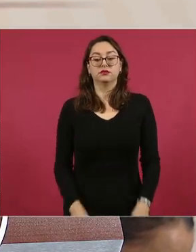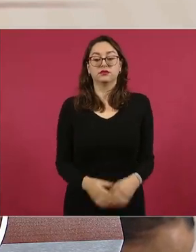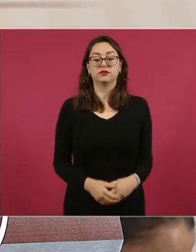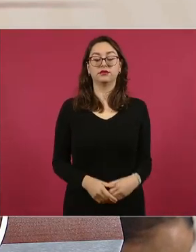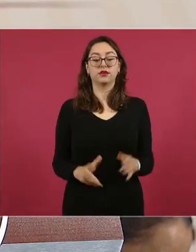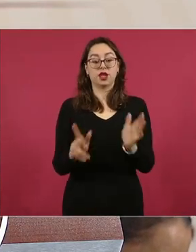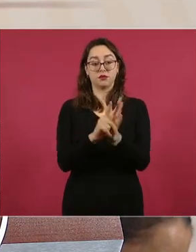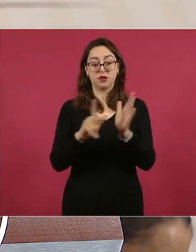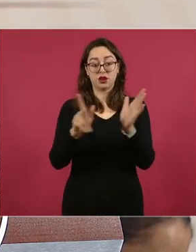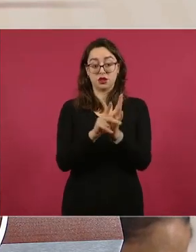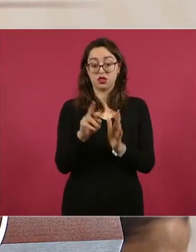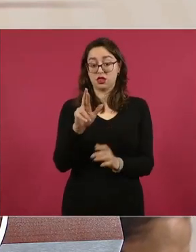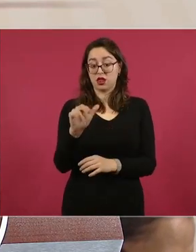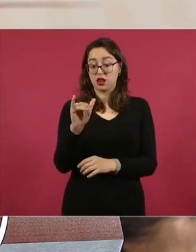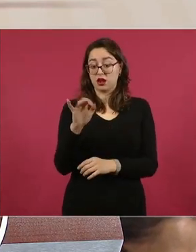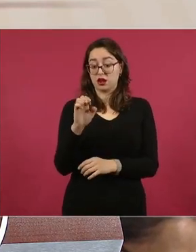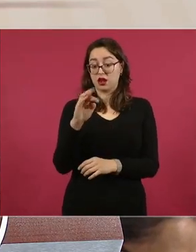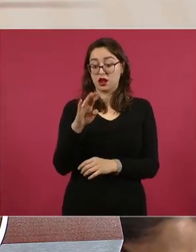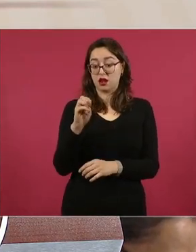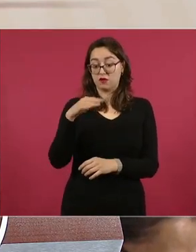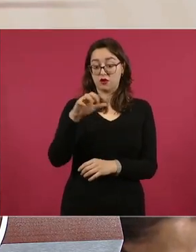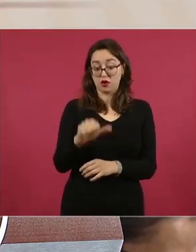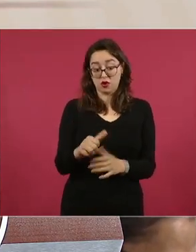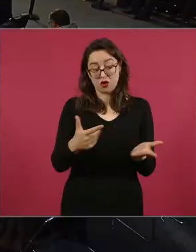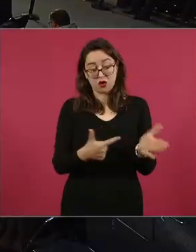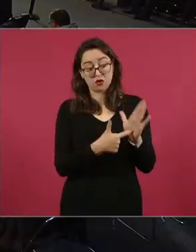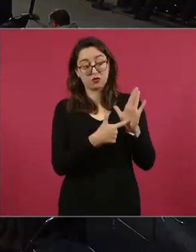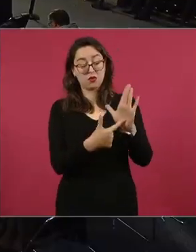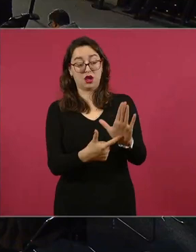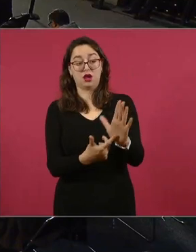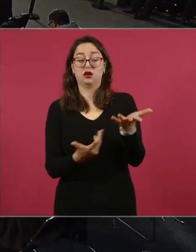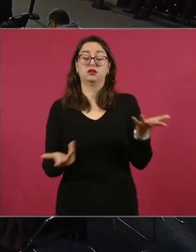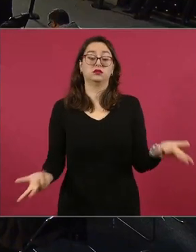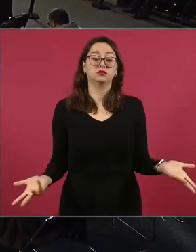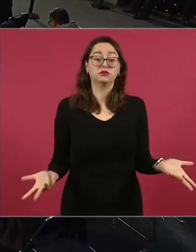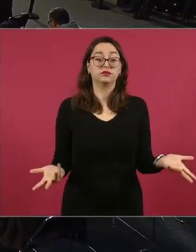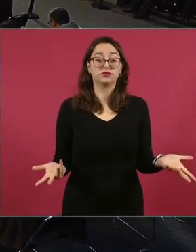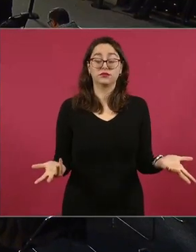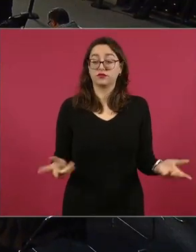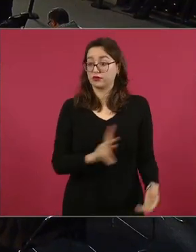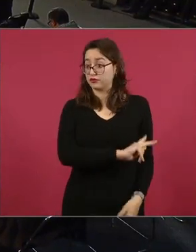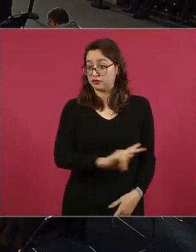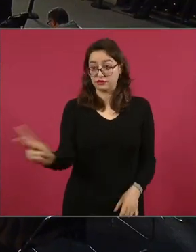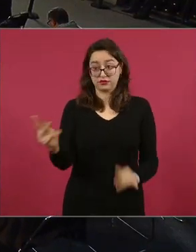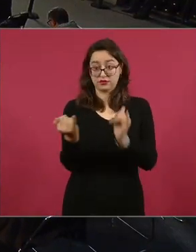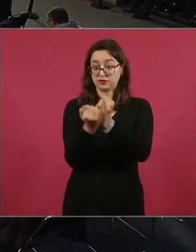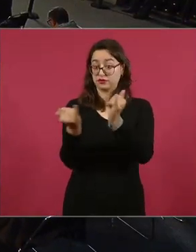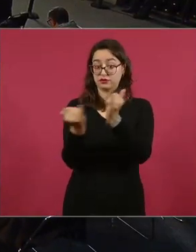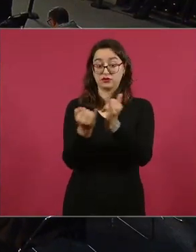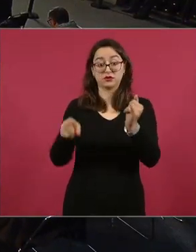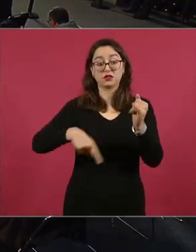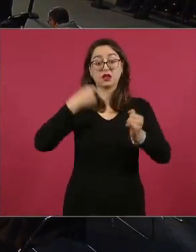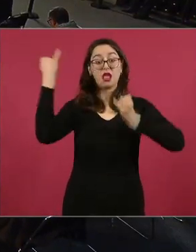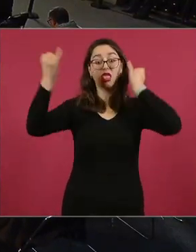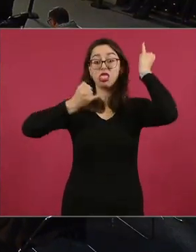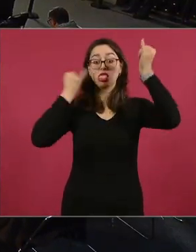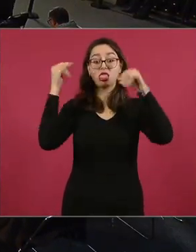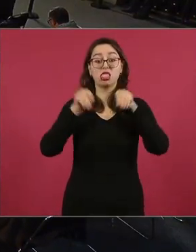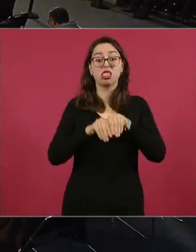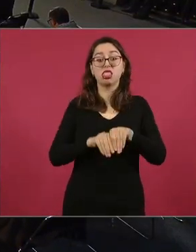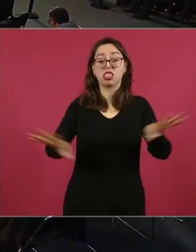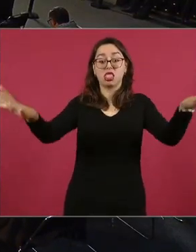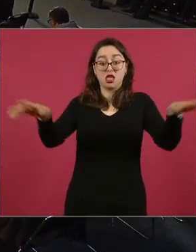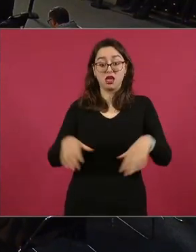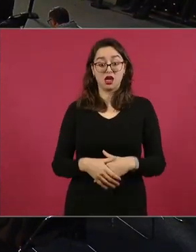no, pues pon la portada del Reforma de hoy, así, al azar.